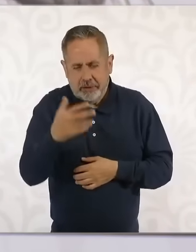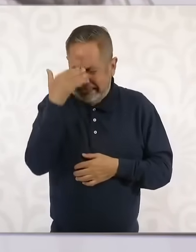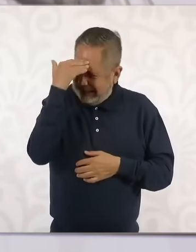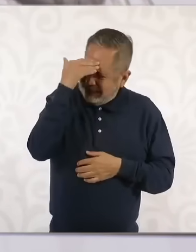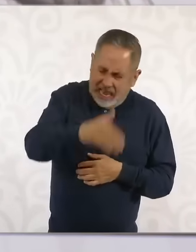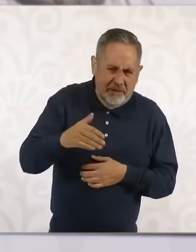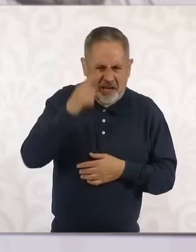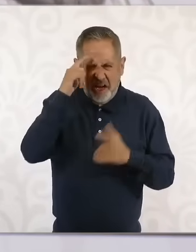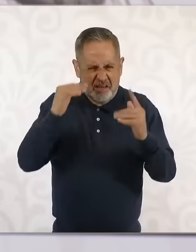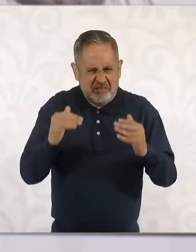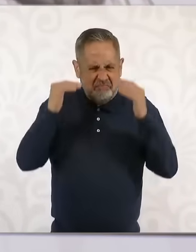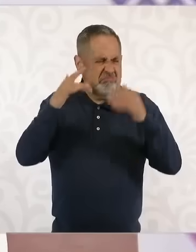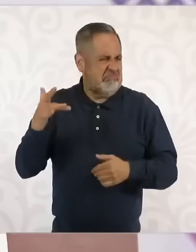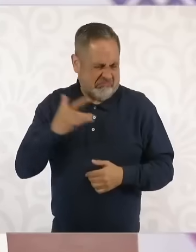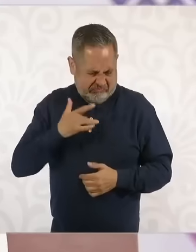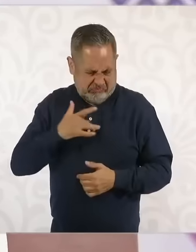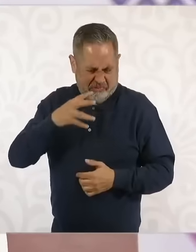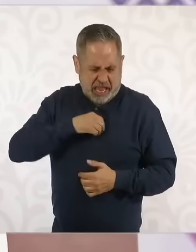tiene la soberanía en el corazón.